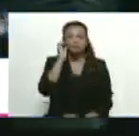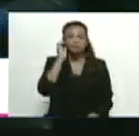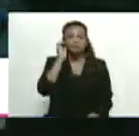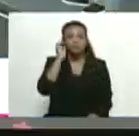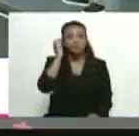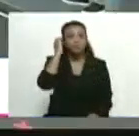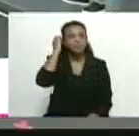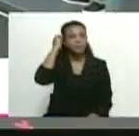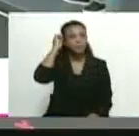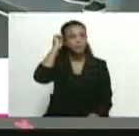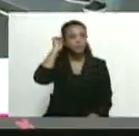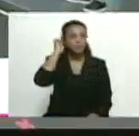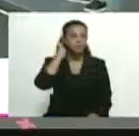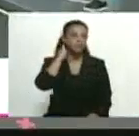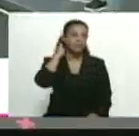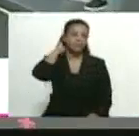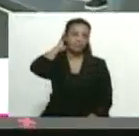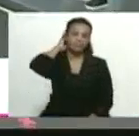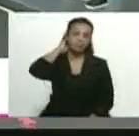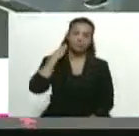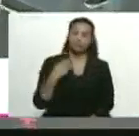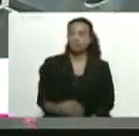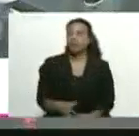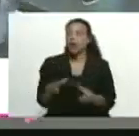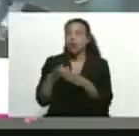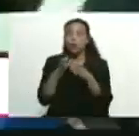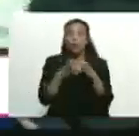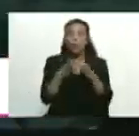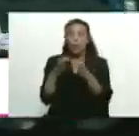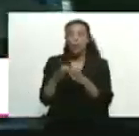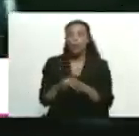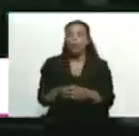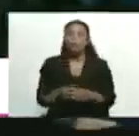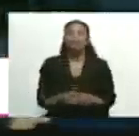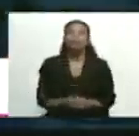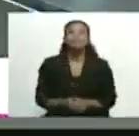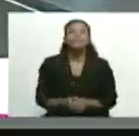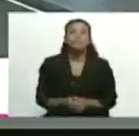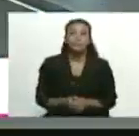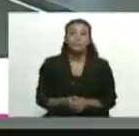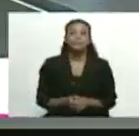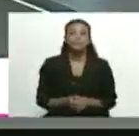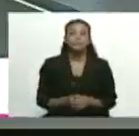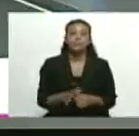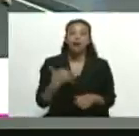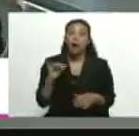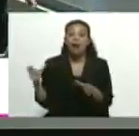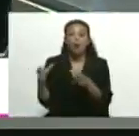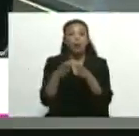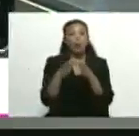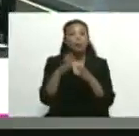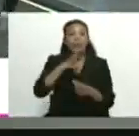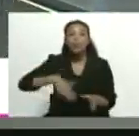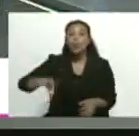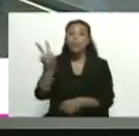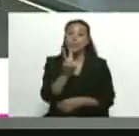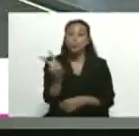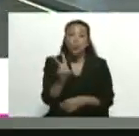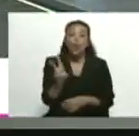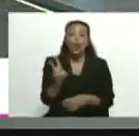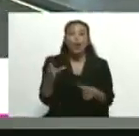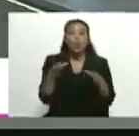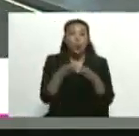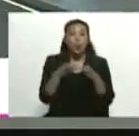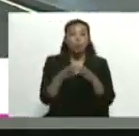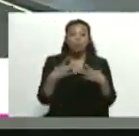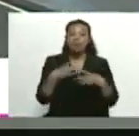Que venga Alfredo. Ajá. De Afro Criollo. Alfredo de Afro Criollo. Nah, pues. Que estuvieron recorriendo el país en una agenda